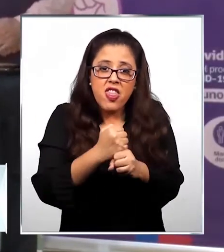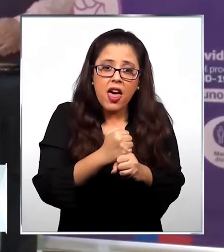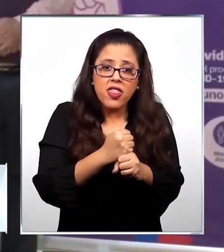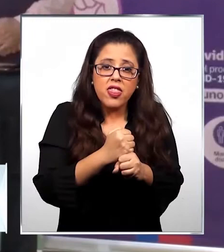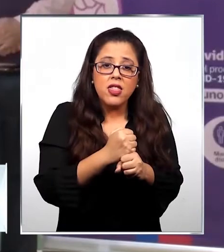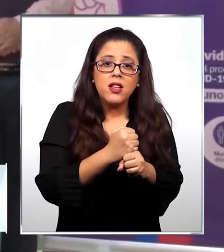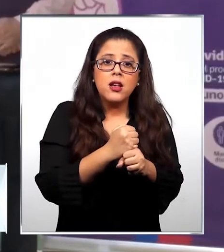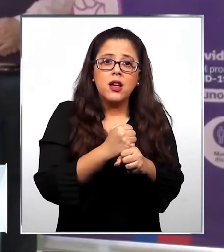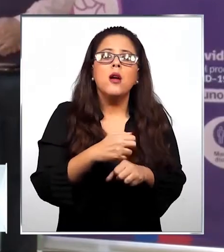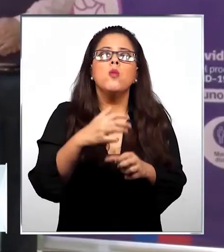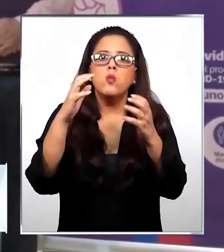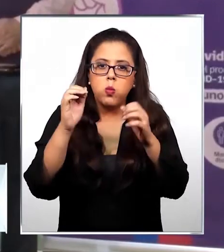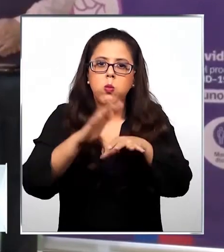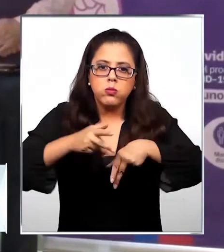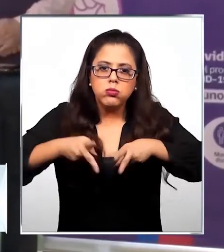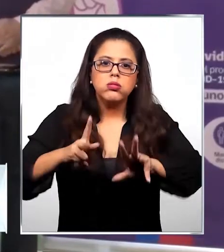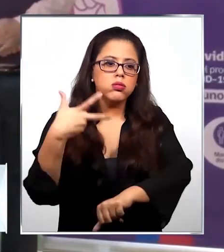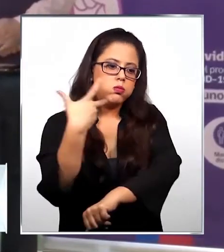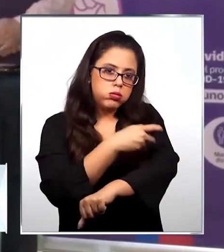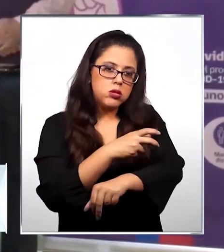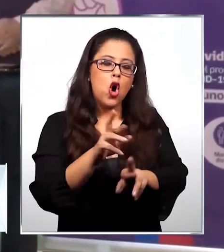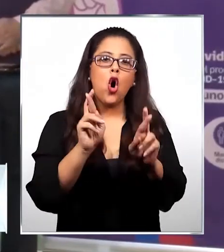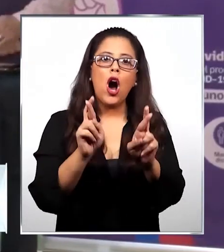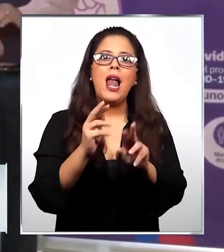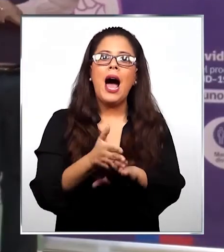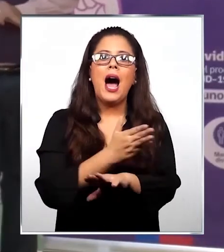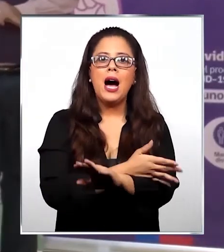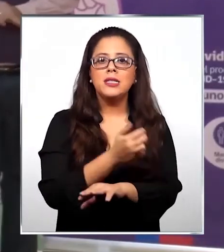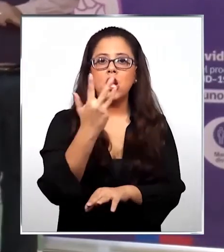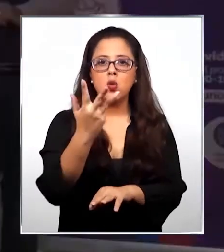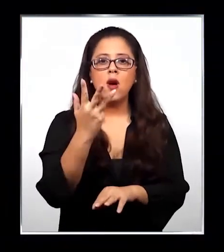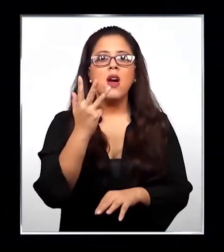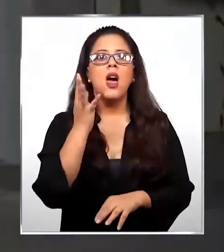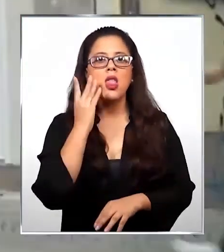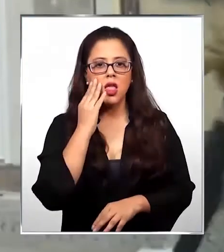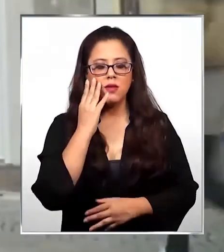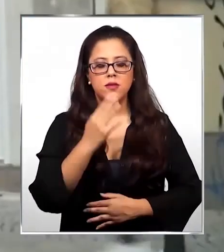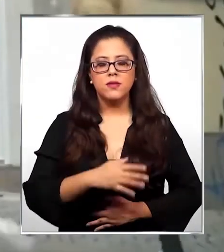50 y 59 años, se vacunen, ojalá antes del 9 de abril.